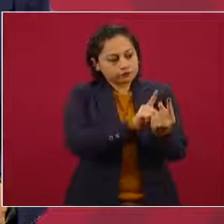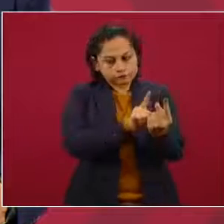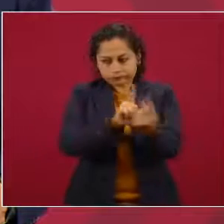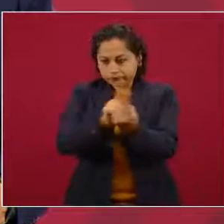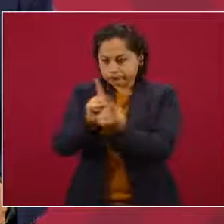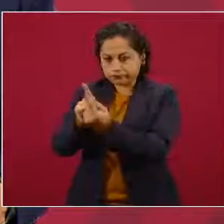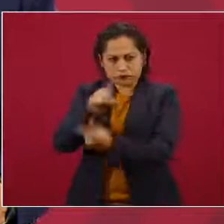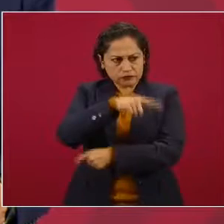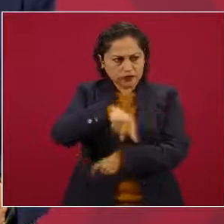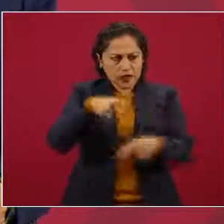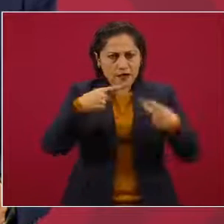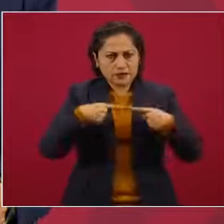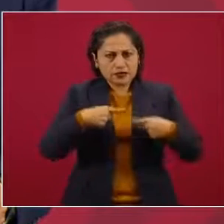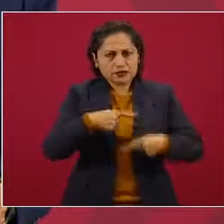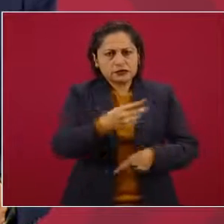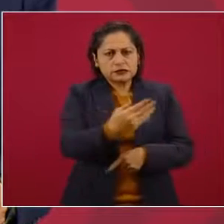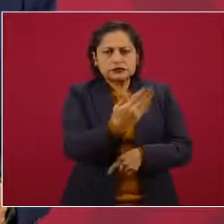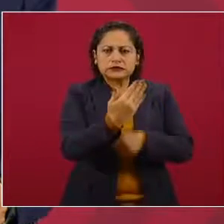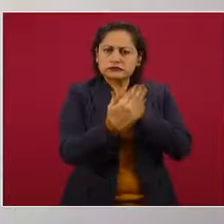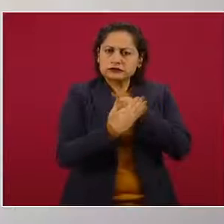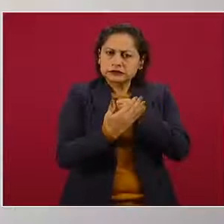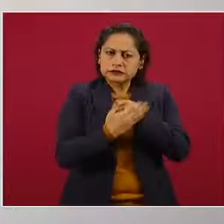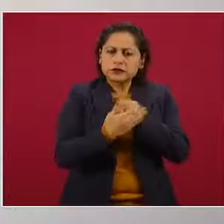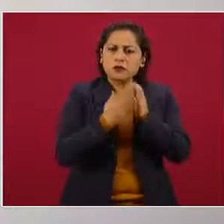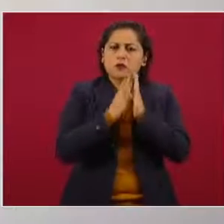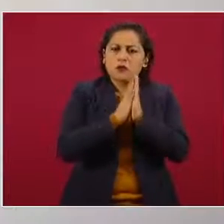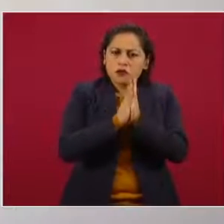no nos vaya a mandar nada.